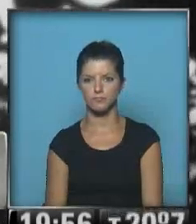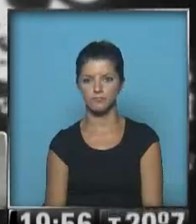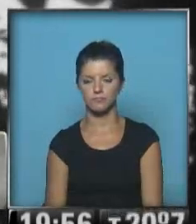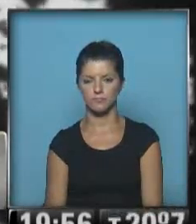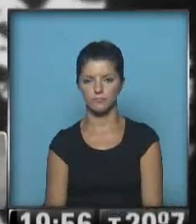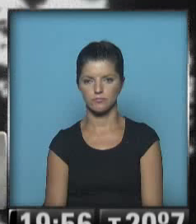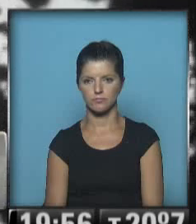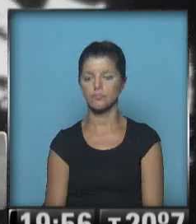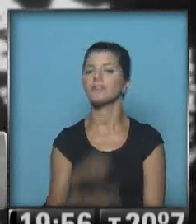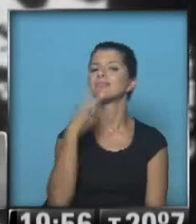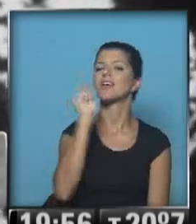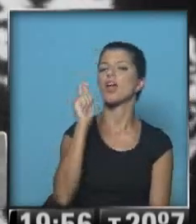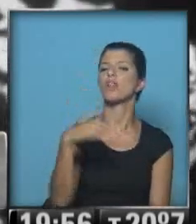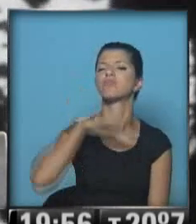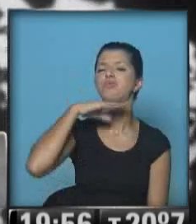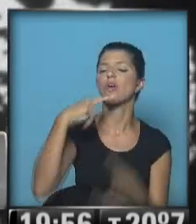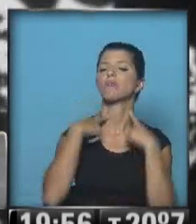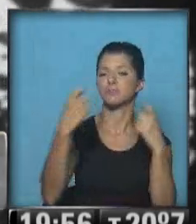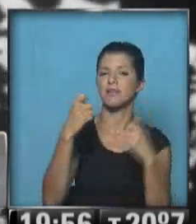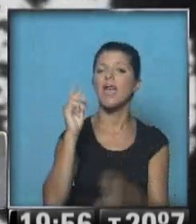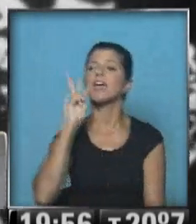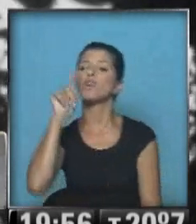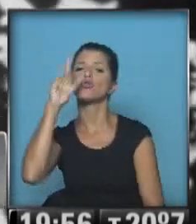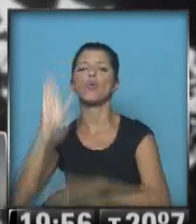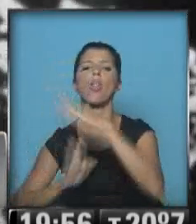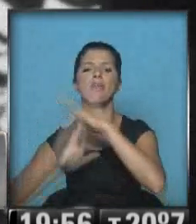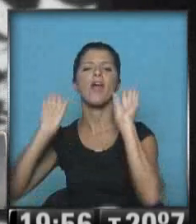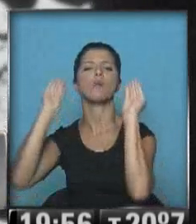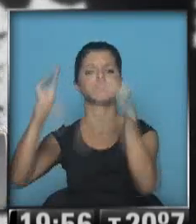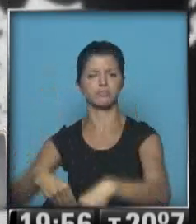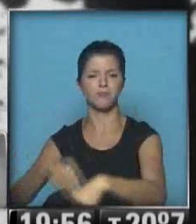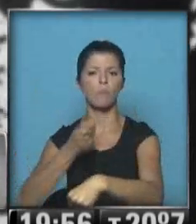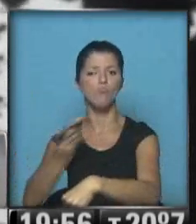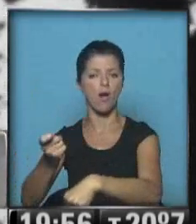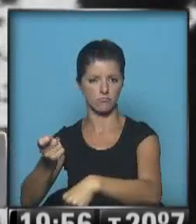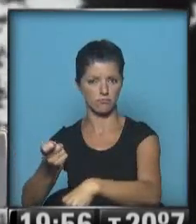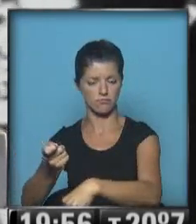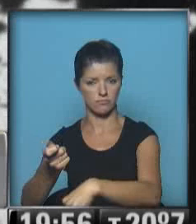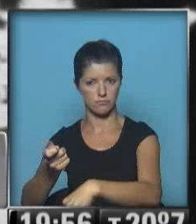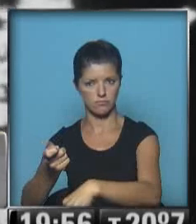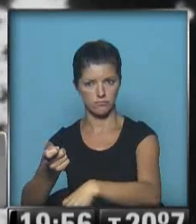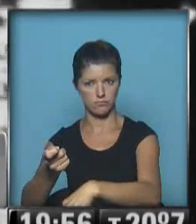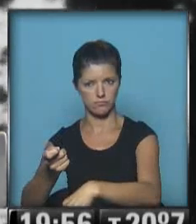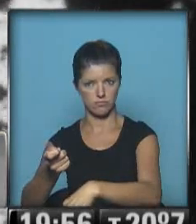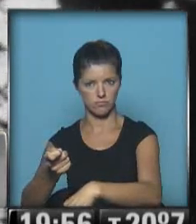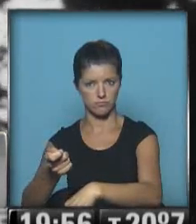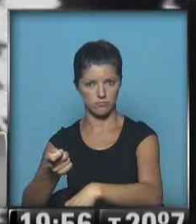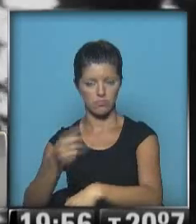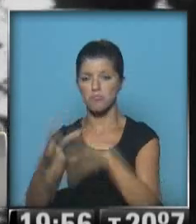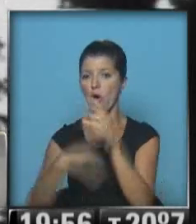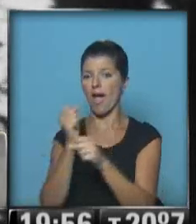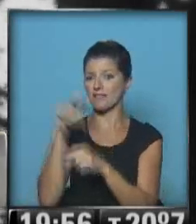gritan han visto caer a sus dirigentes asesinados sin que haya todavía